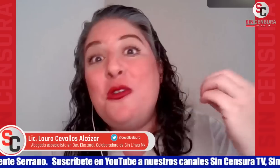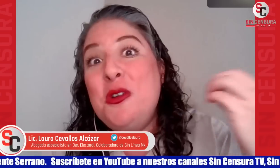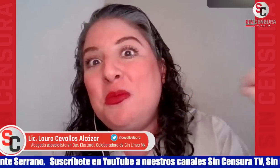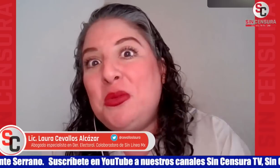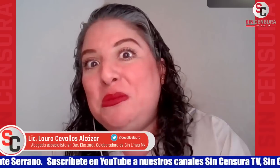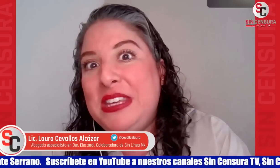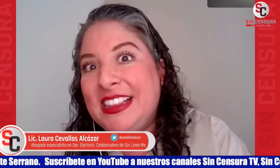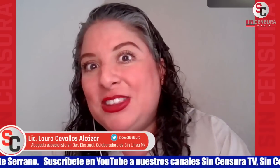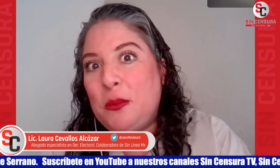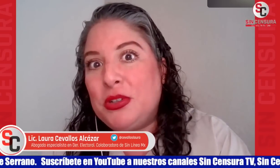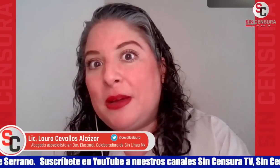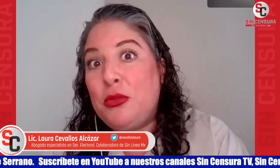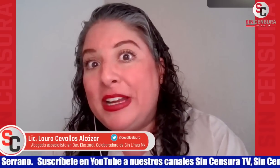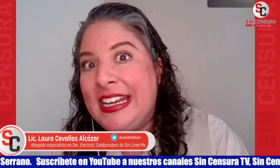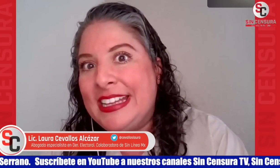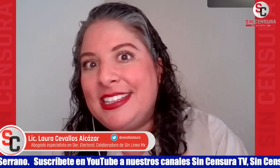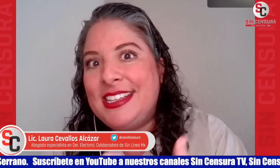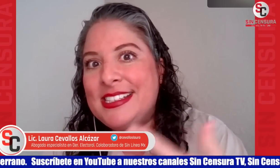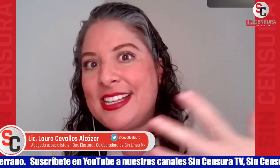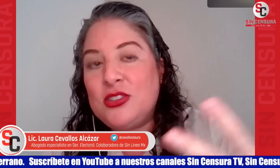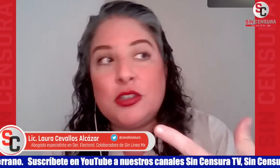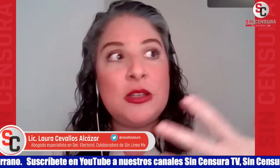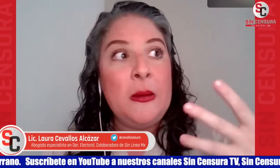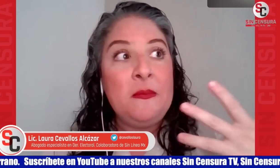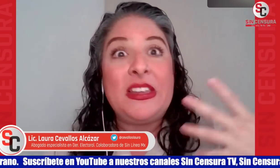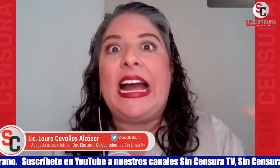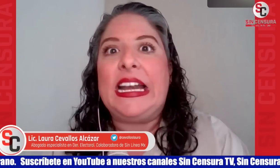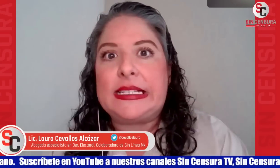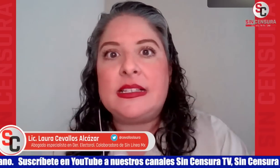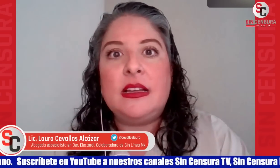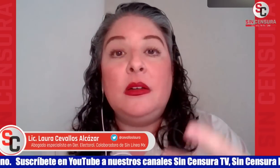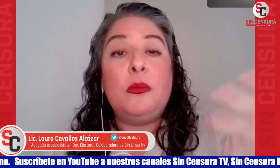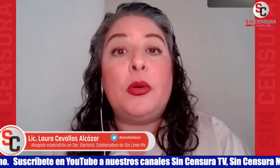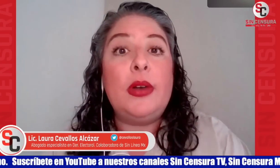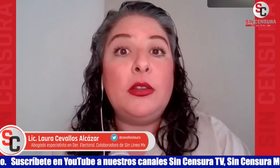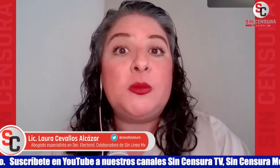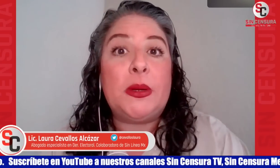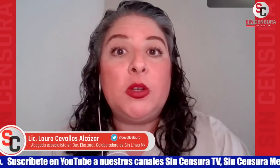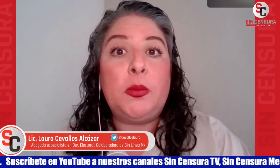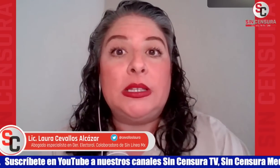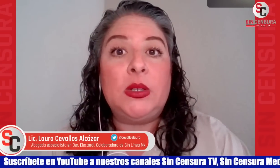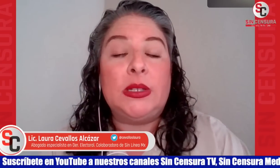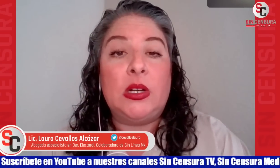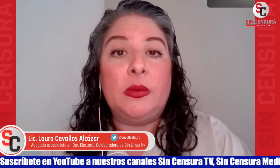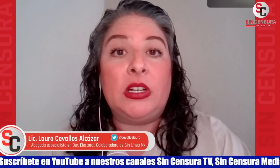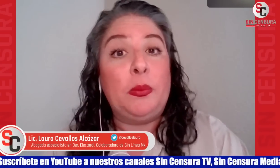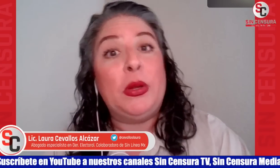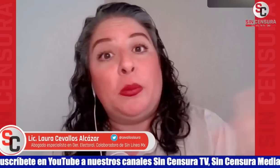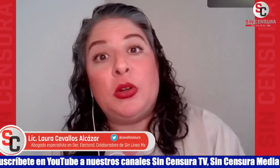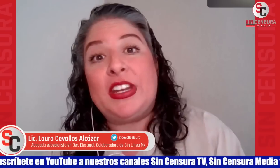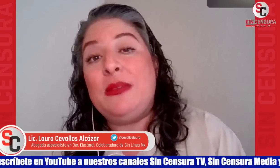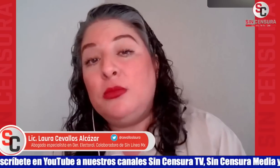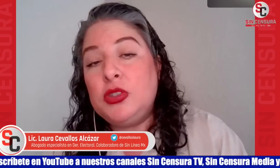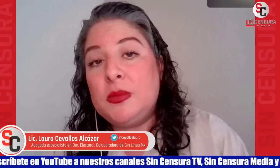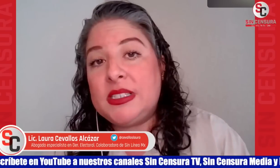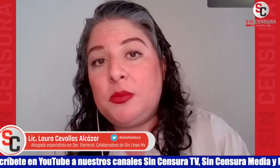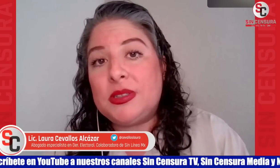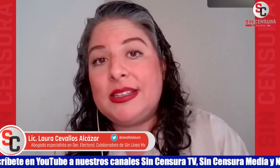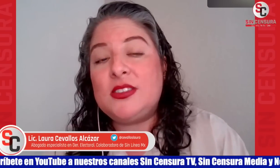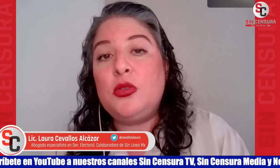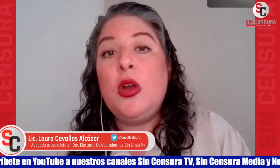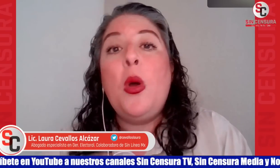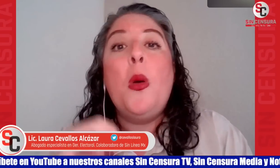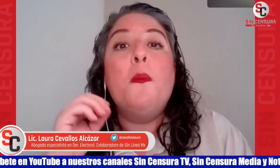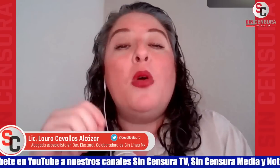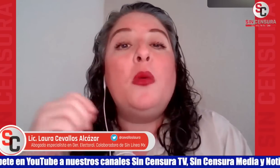a un movimiento, porque Morena tiene estas dos caras. Por un lado es partido político en el gobierno, pero por otra, y mucho más